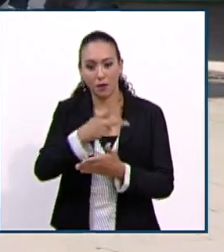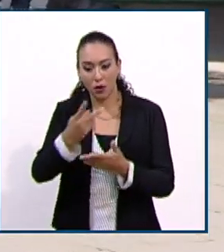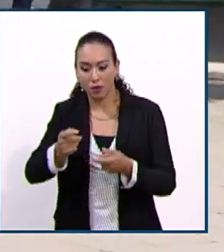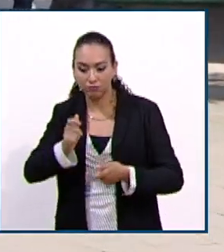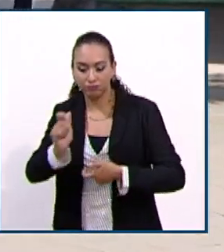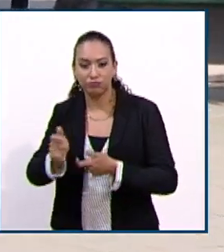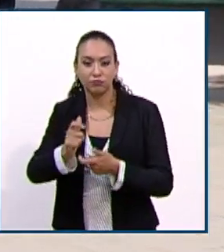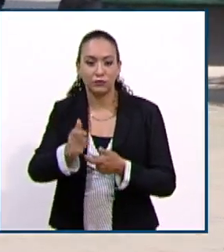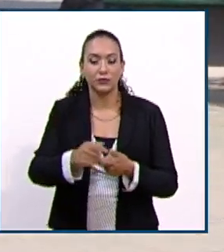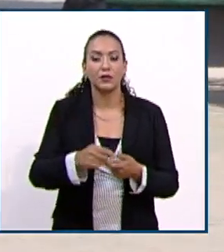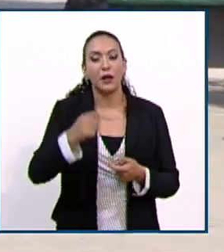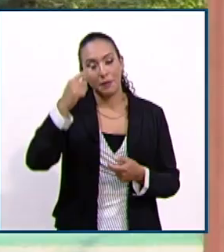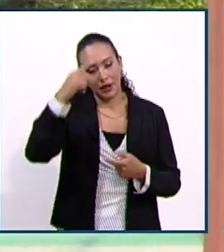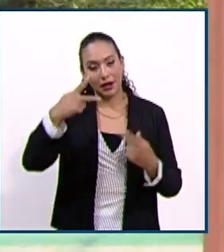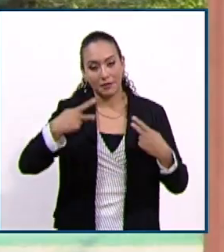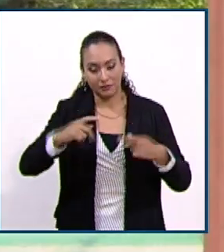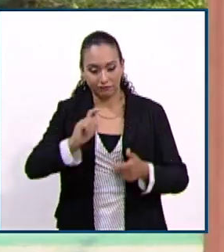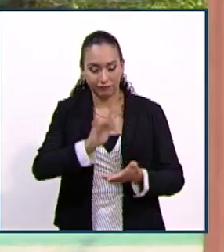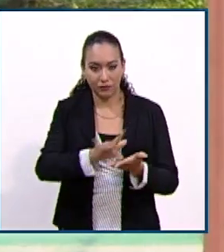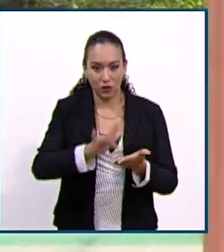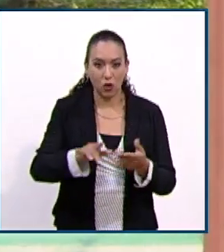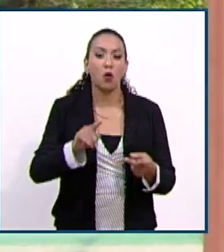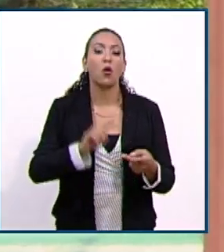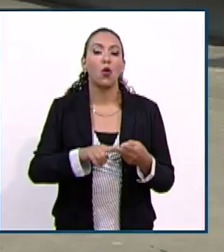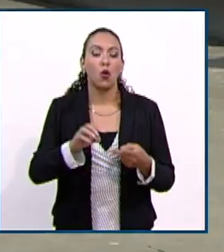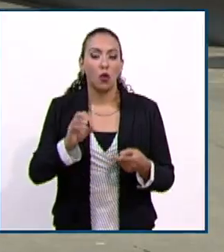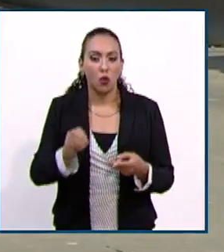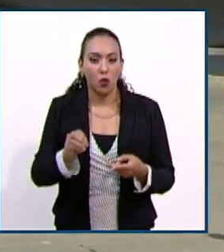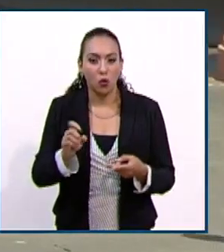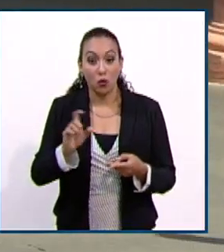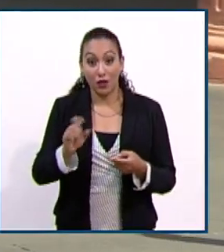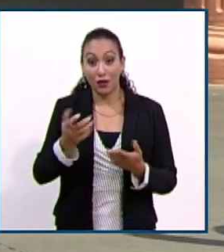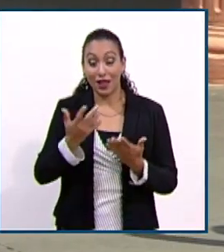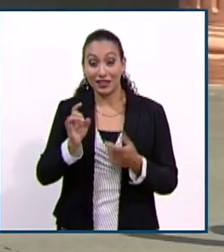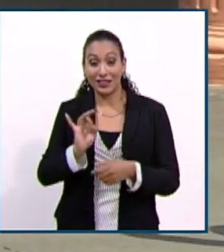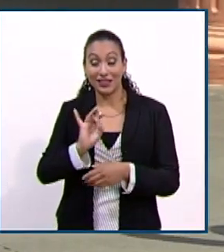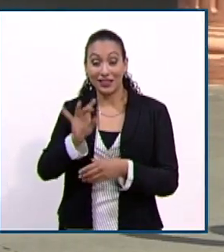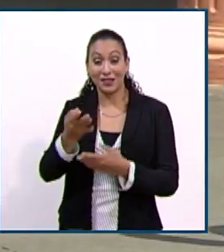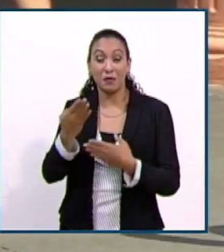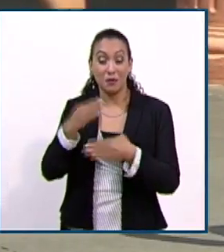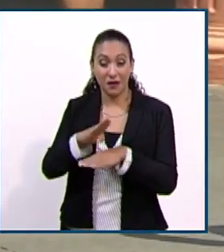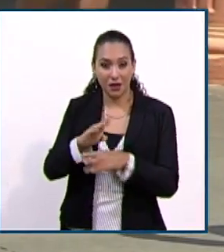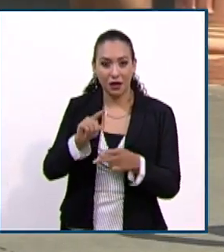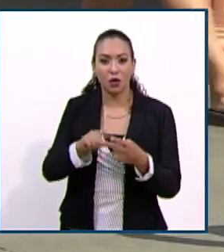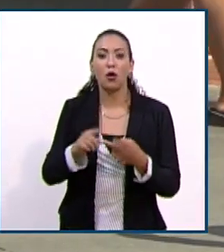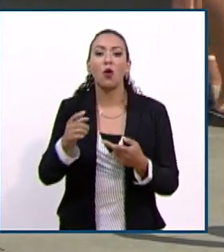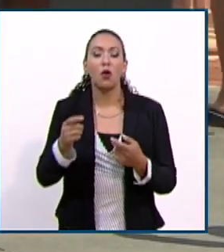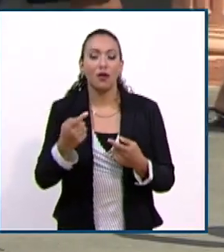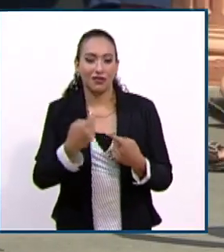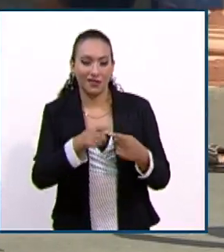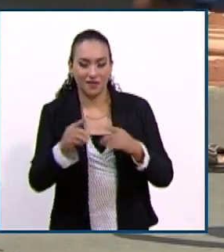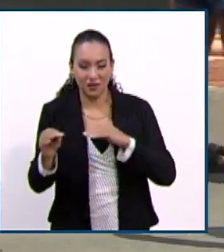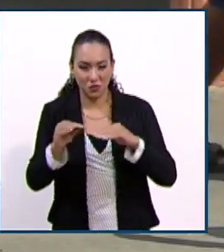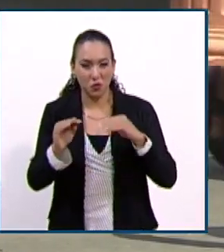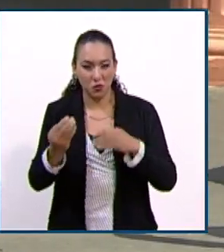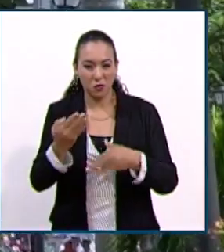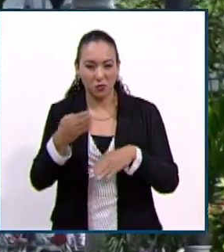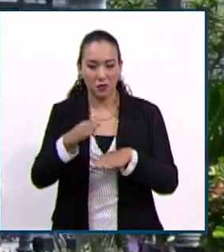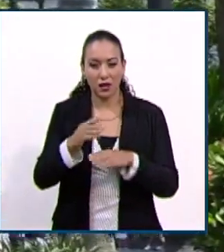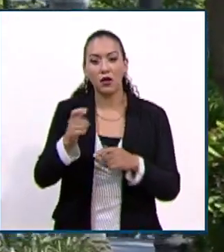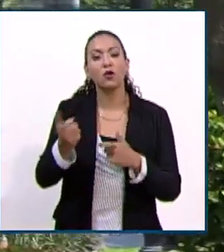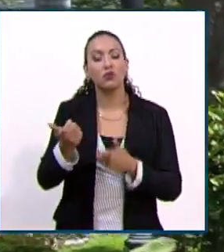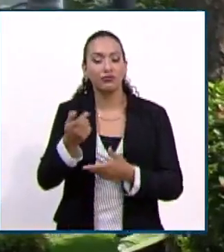considerados prioritarios y transferir partidas, realizar transferencias o modificaciones presupuestales entre diferentes